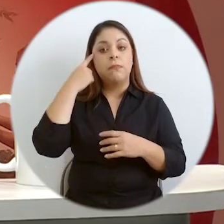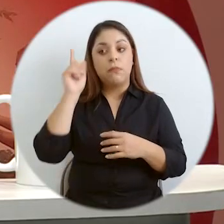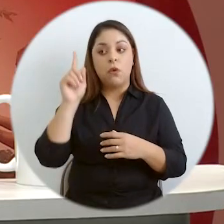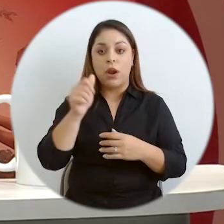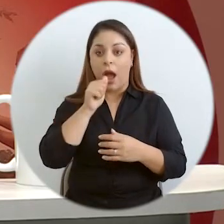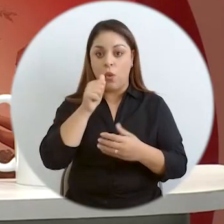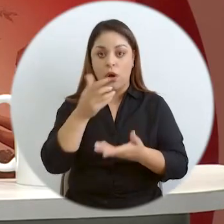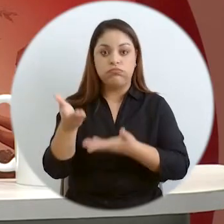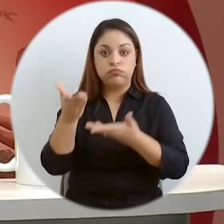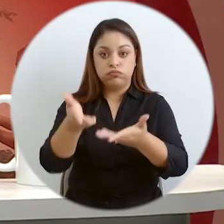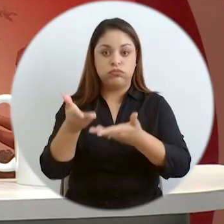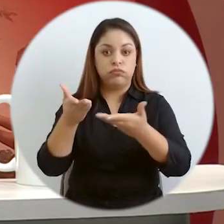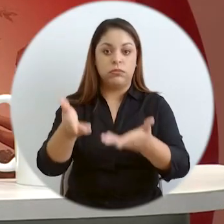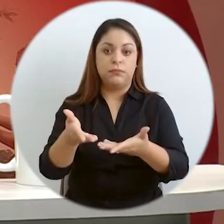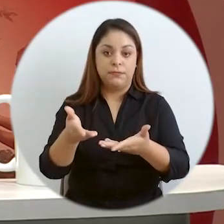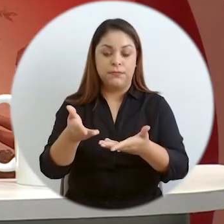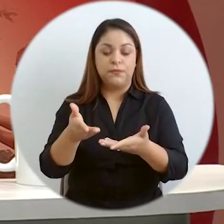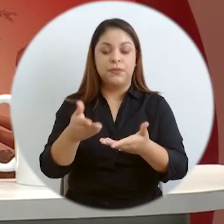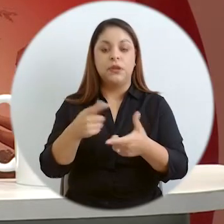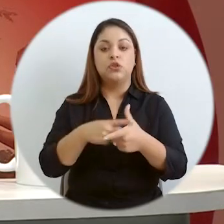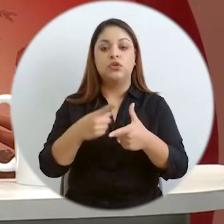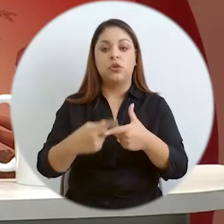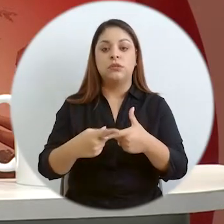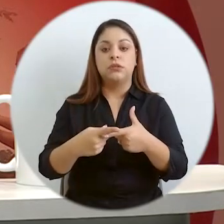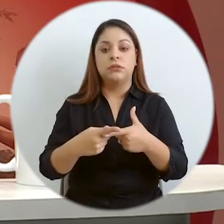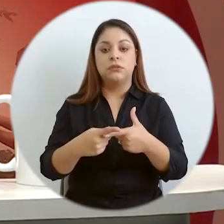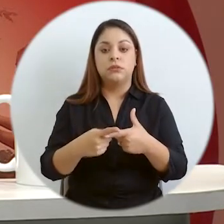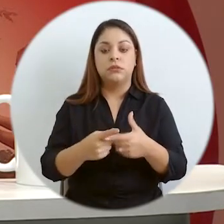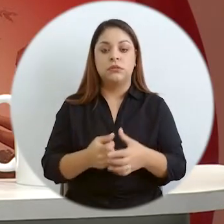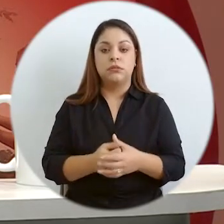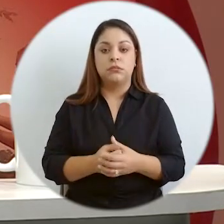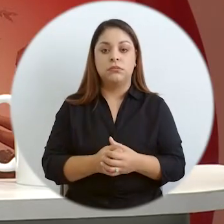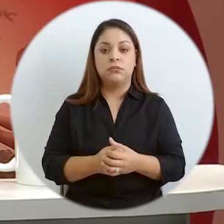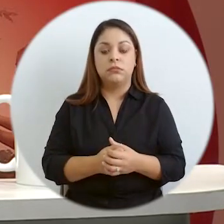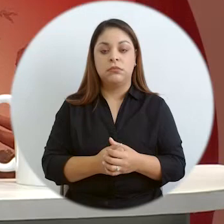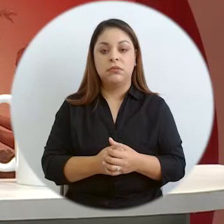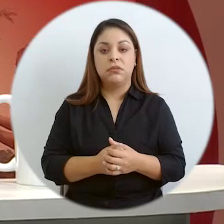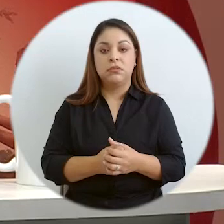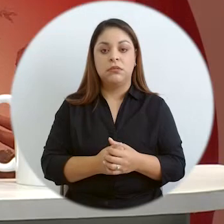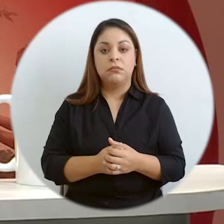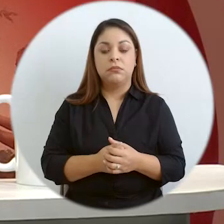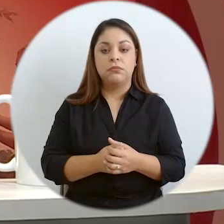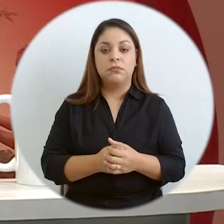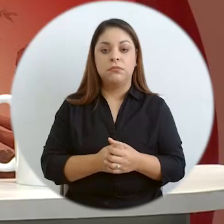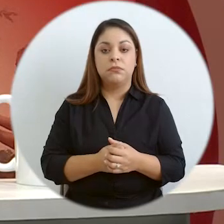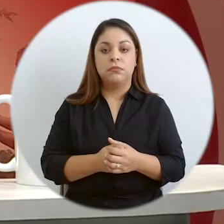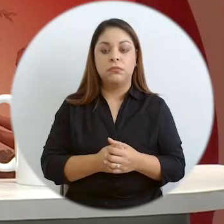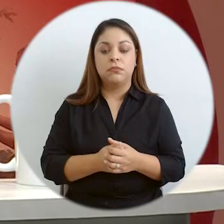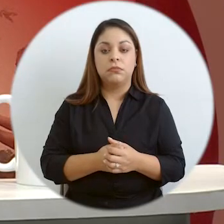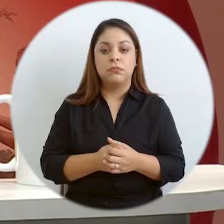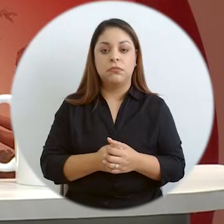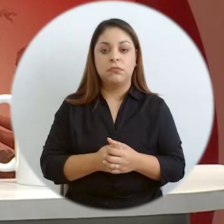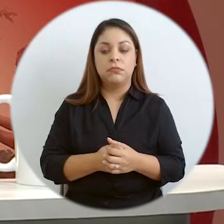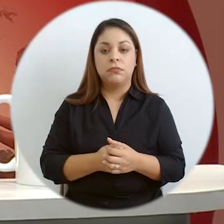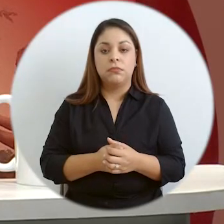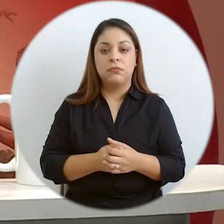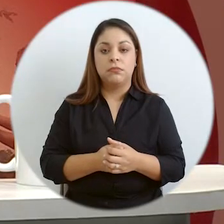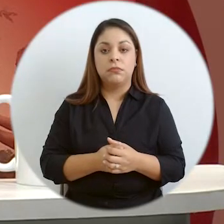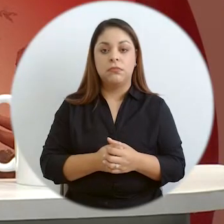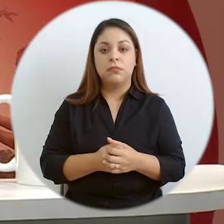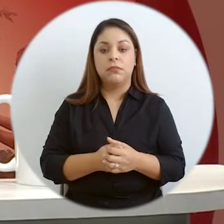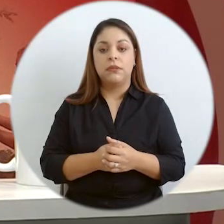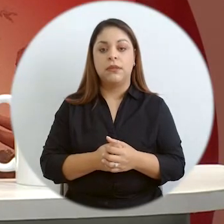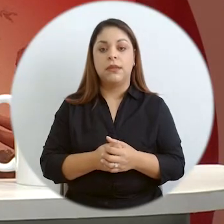¿verdad? Justamente, por ejemplo, como fenómenos de intrusión salina que ha hecho que se frene